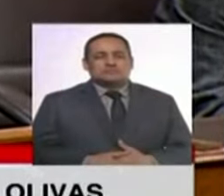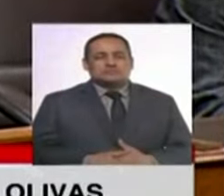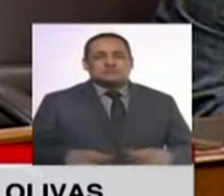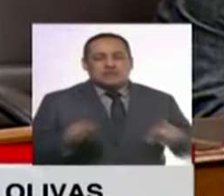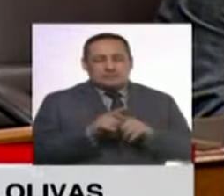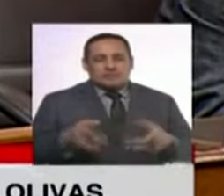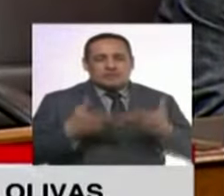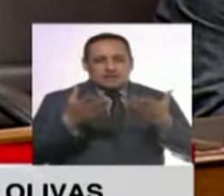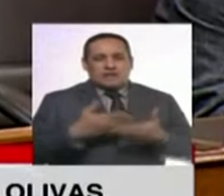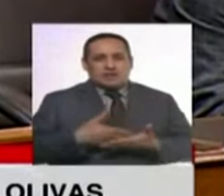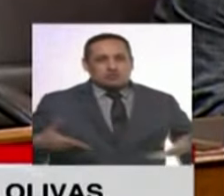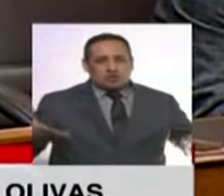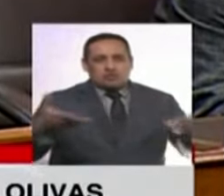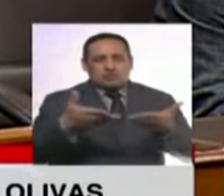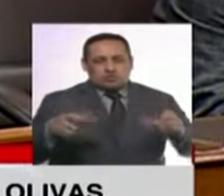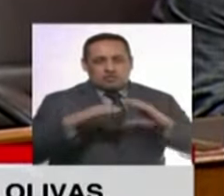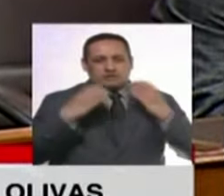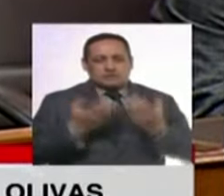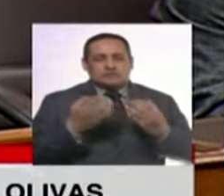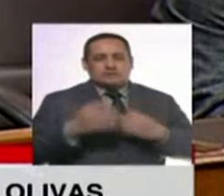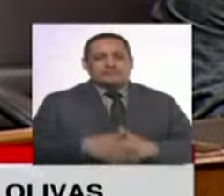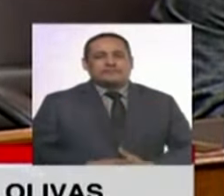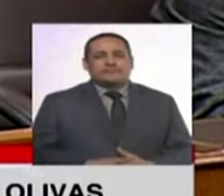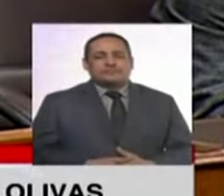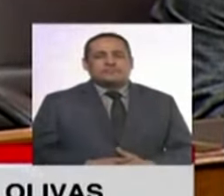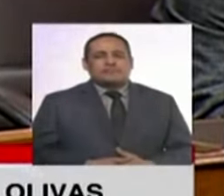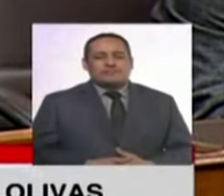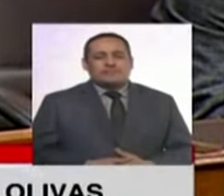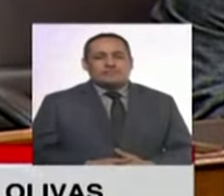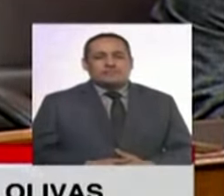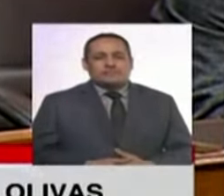fraterno a todos los congresistas este congreso